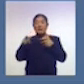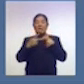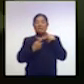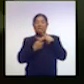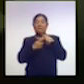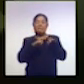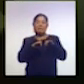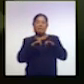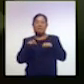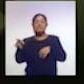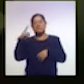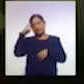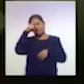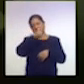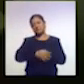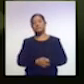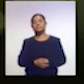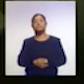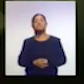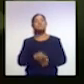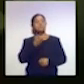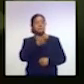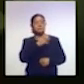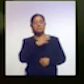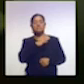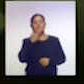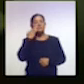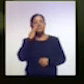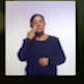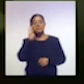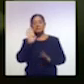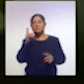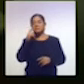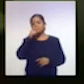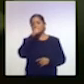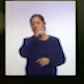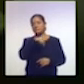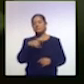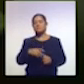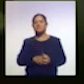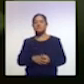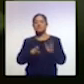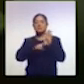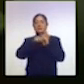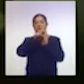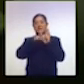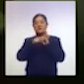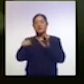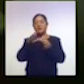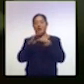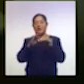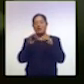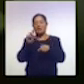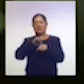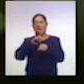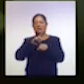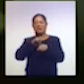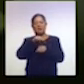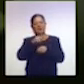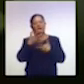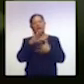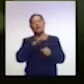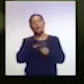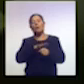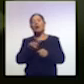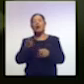difíciles. Fyodor tiene cuentas en las redes sociales Instagram y Twitter en las que narra su vida diaria y sus proezas, como aprender a